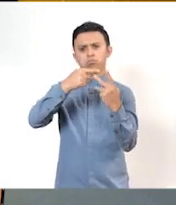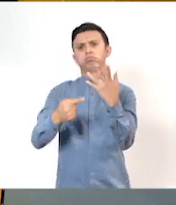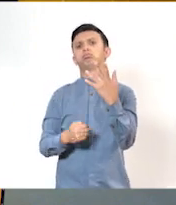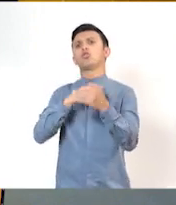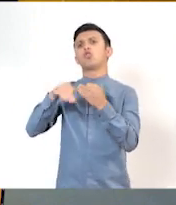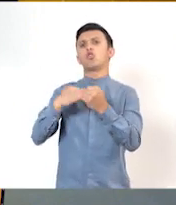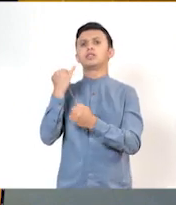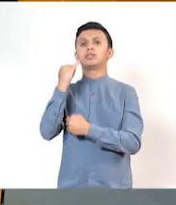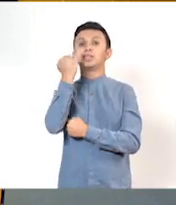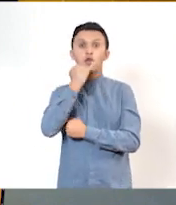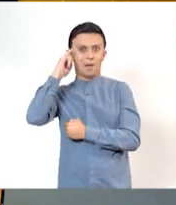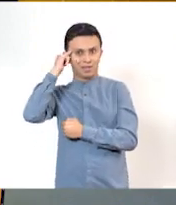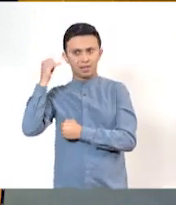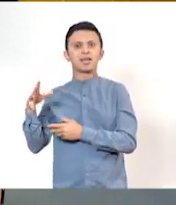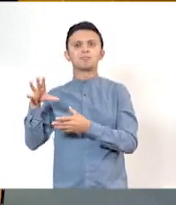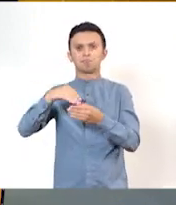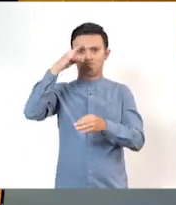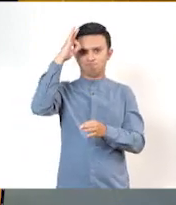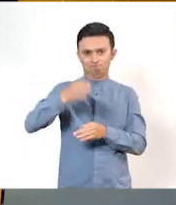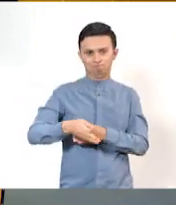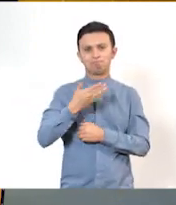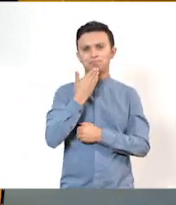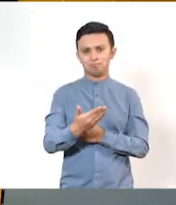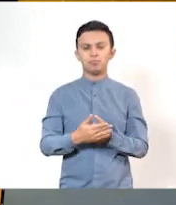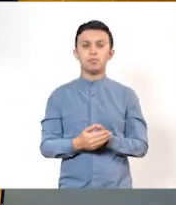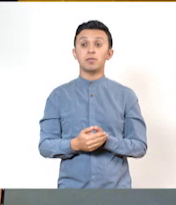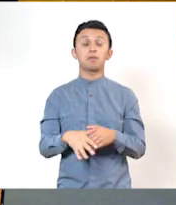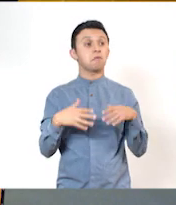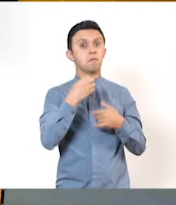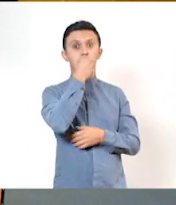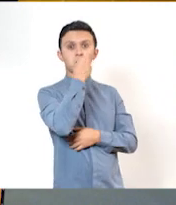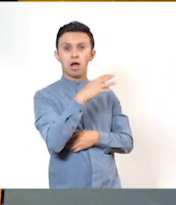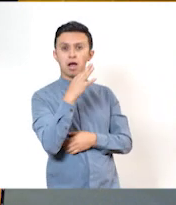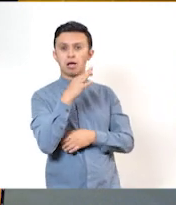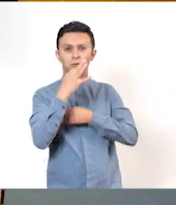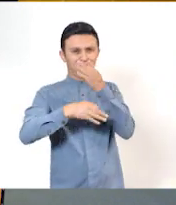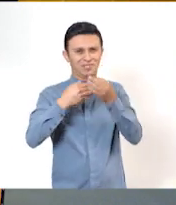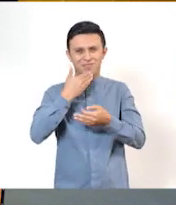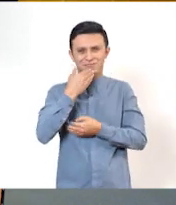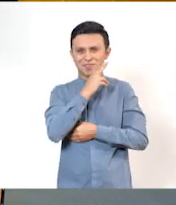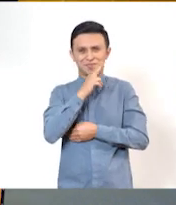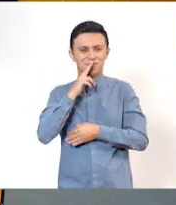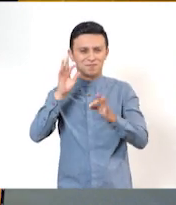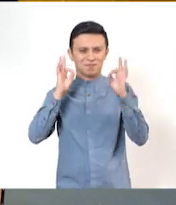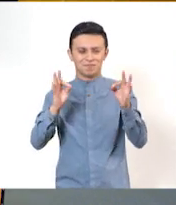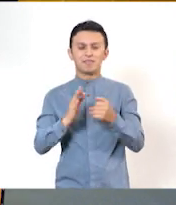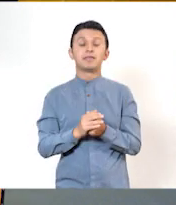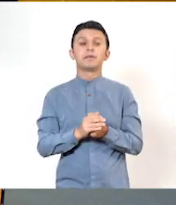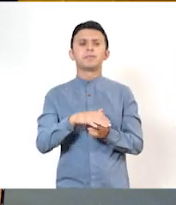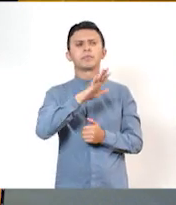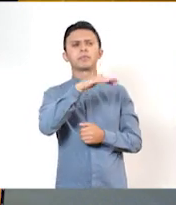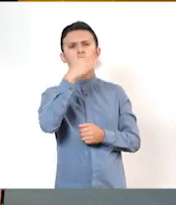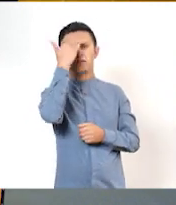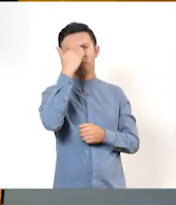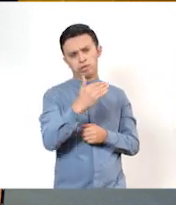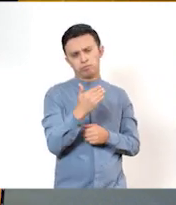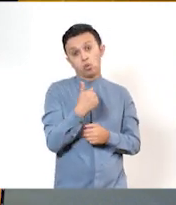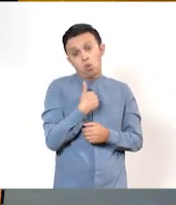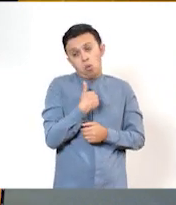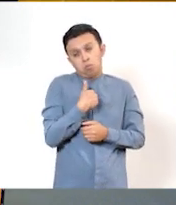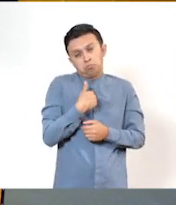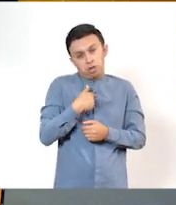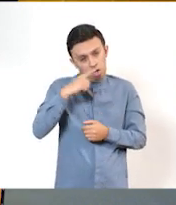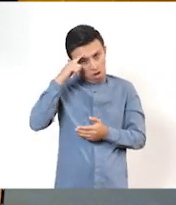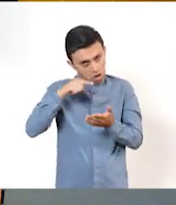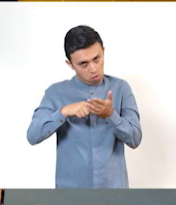todas las lenguas indígenas. ¡Qué maravilla! ¡Qué buena noticia! Oye, Cristina, y yo supongo que la